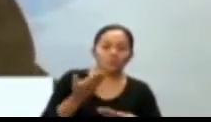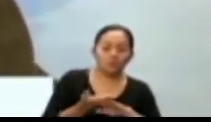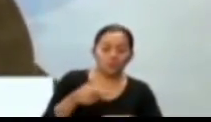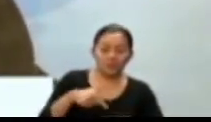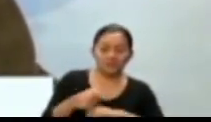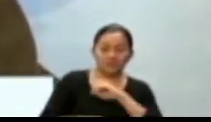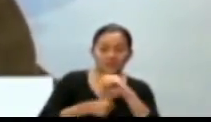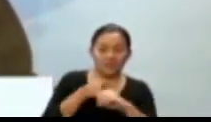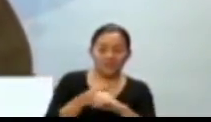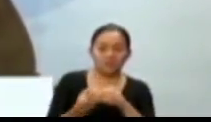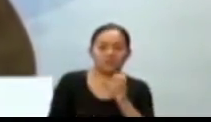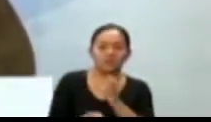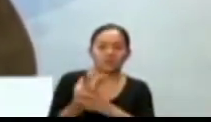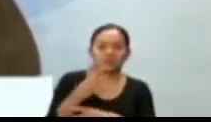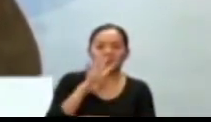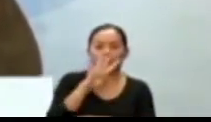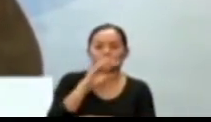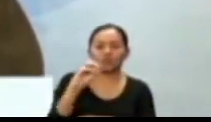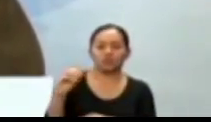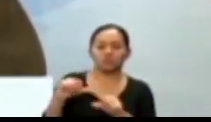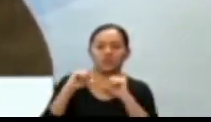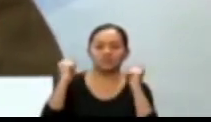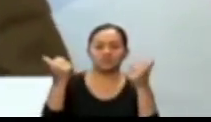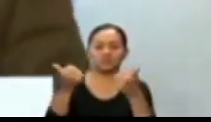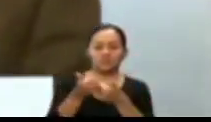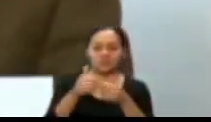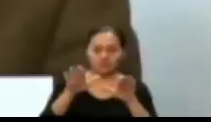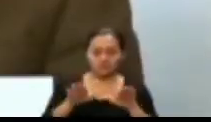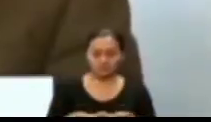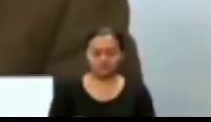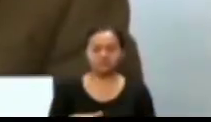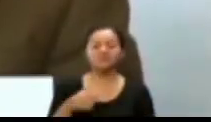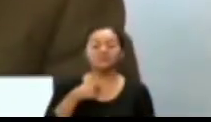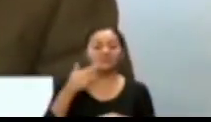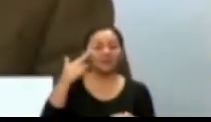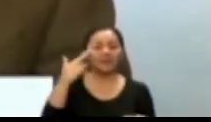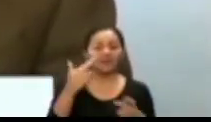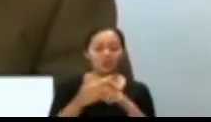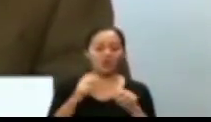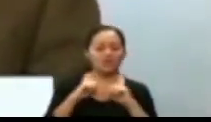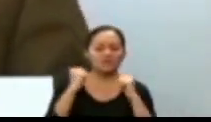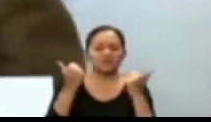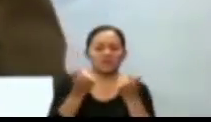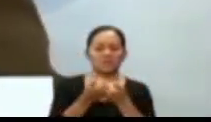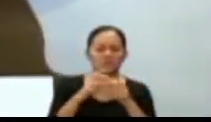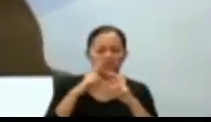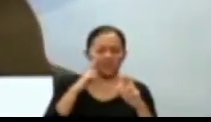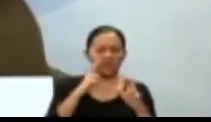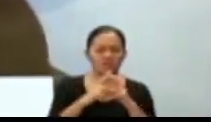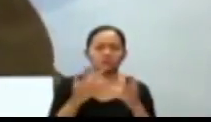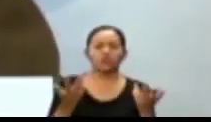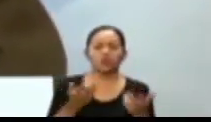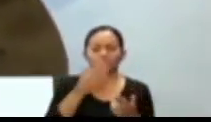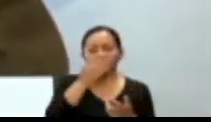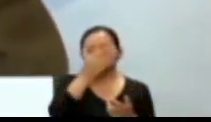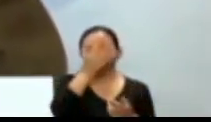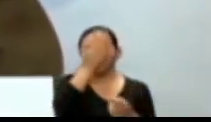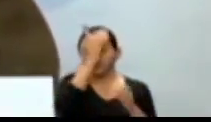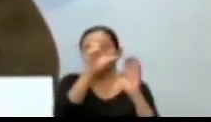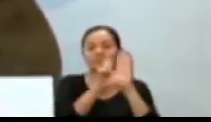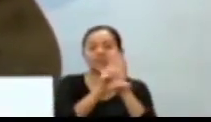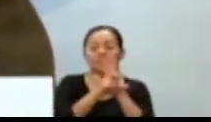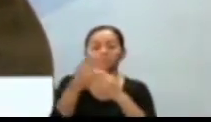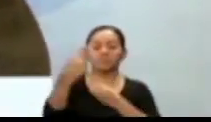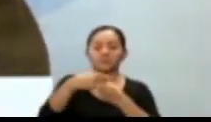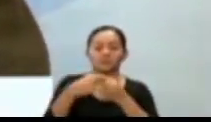crear 400 asambleas ciudadanas locales. Estas están reconocidas en la Ley Orgánica de Participación,